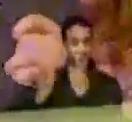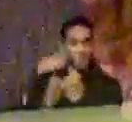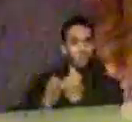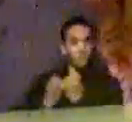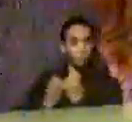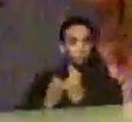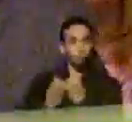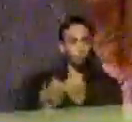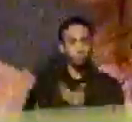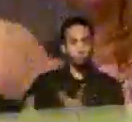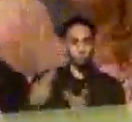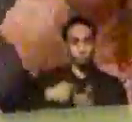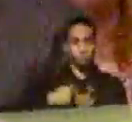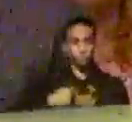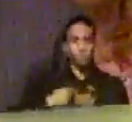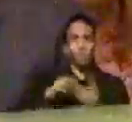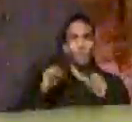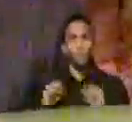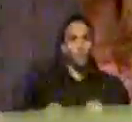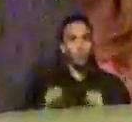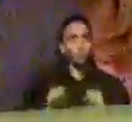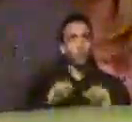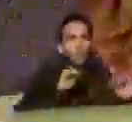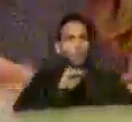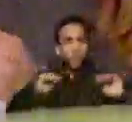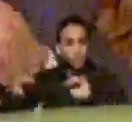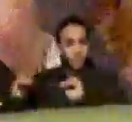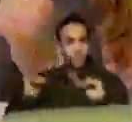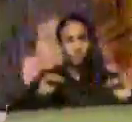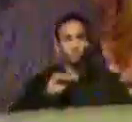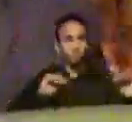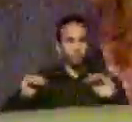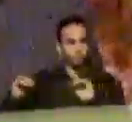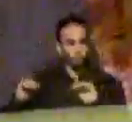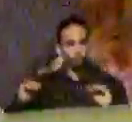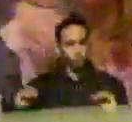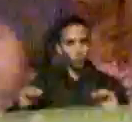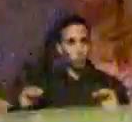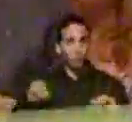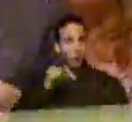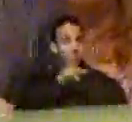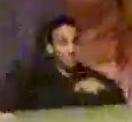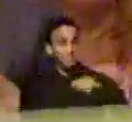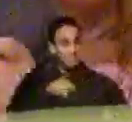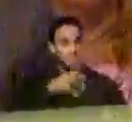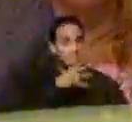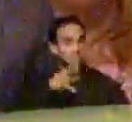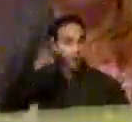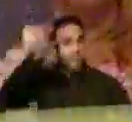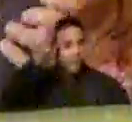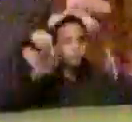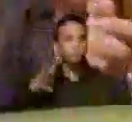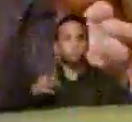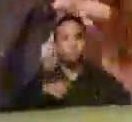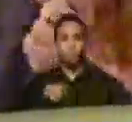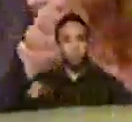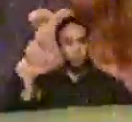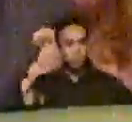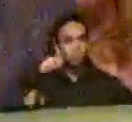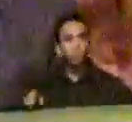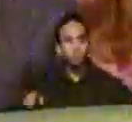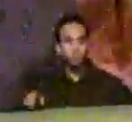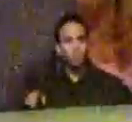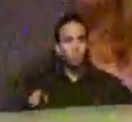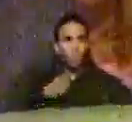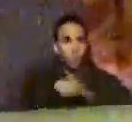que podamos reeducar, y yo creo que es el momento, ¿ok?, para que nuestros padres, nuestros tutores, obviamente se apoderen